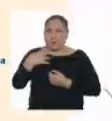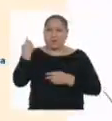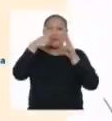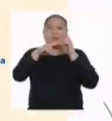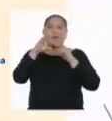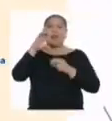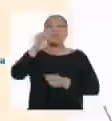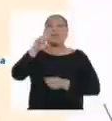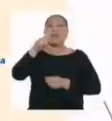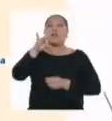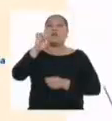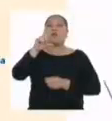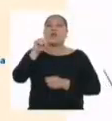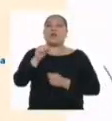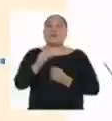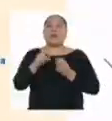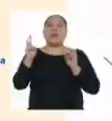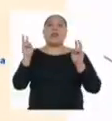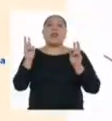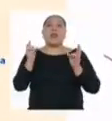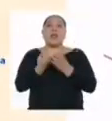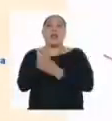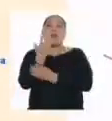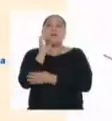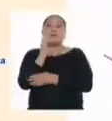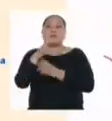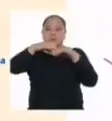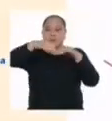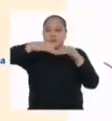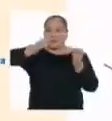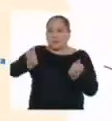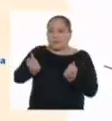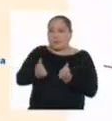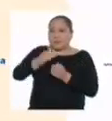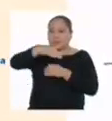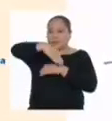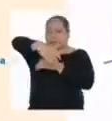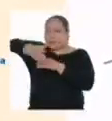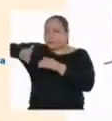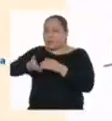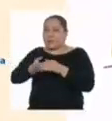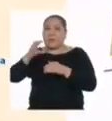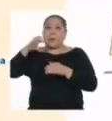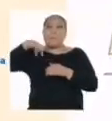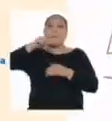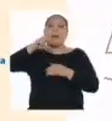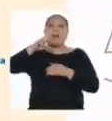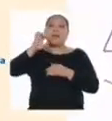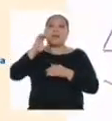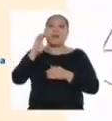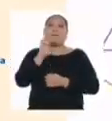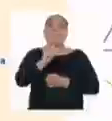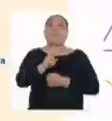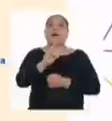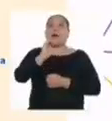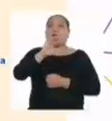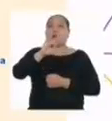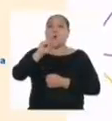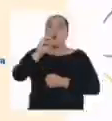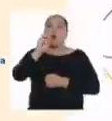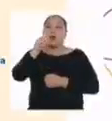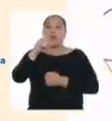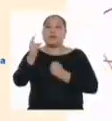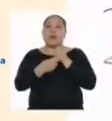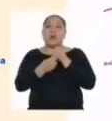que las células vegetales tienen formas poligonales, una membrana celular y una pared celular, con grandes vacuolas de reserva que almacenan